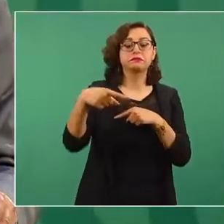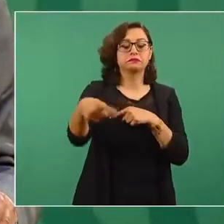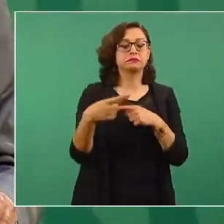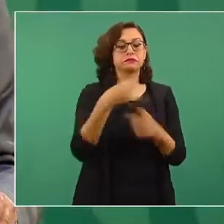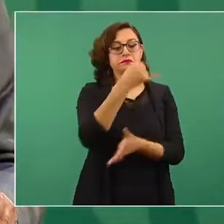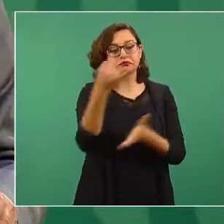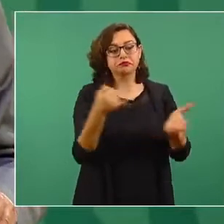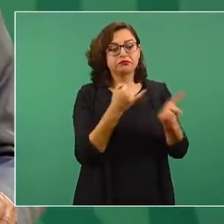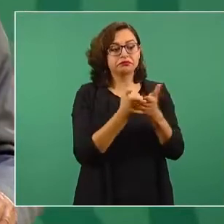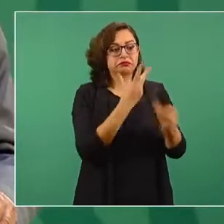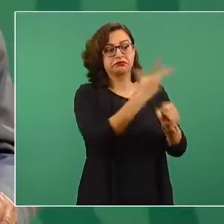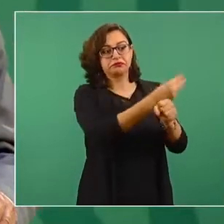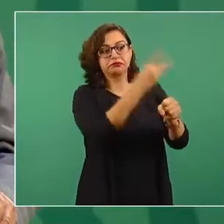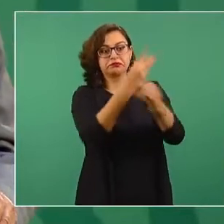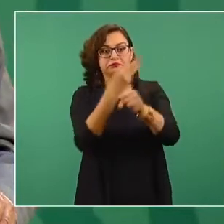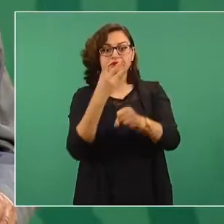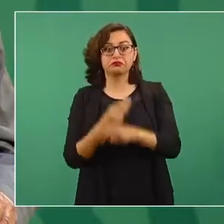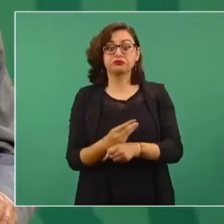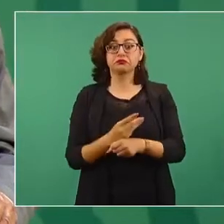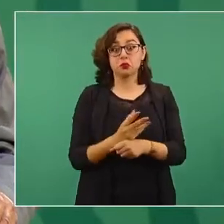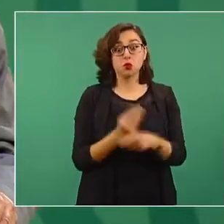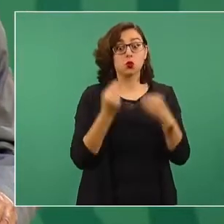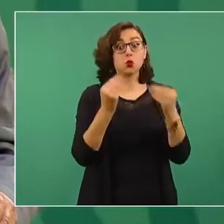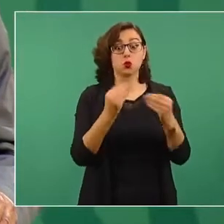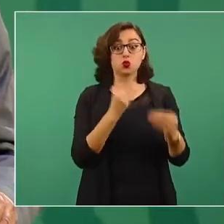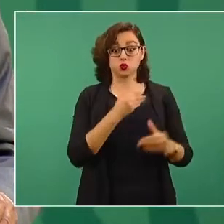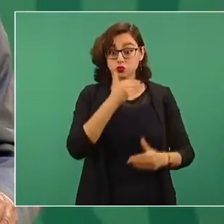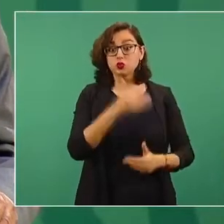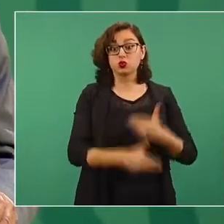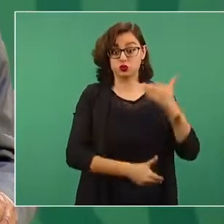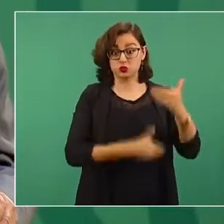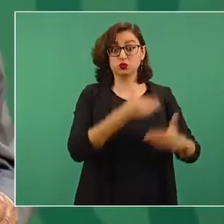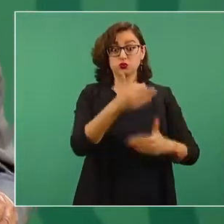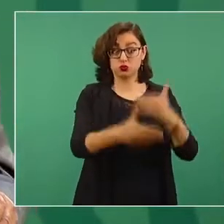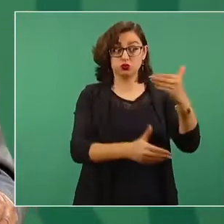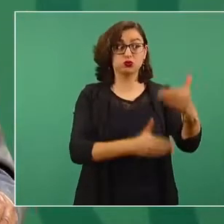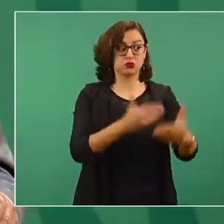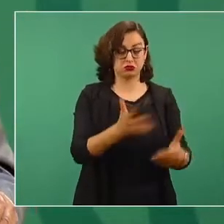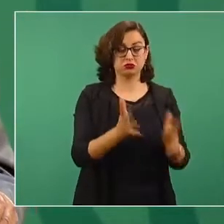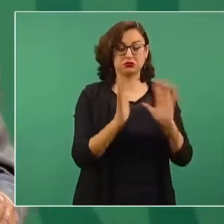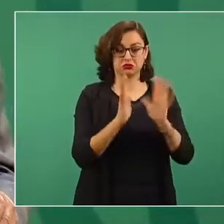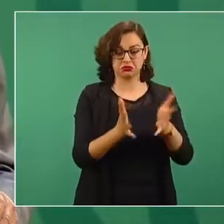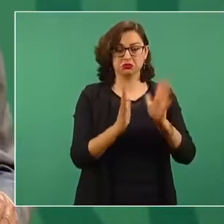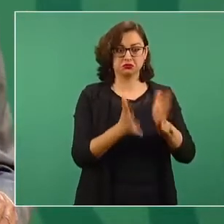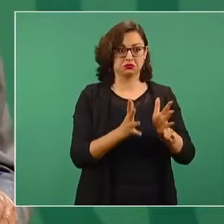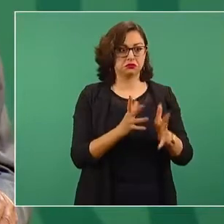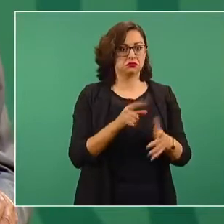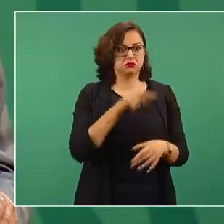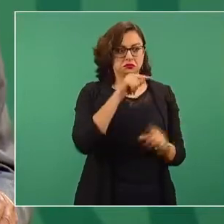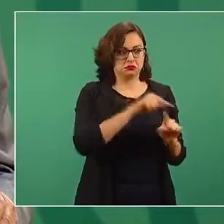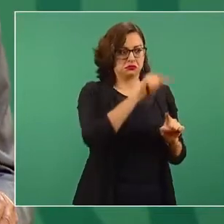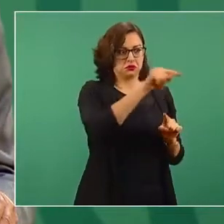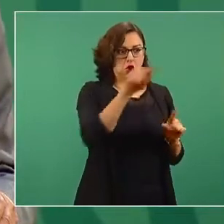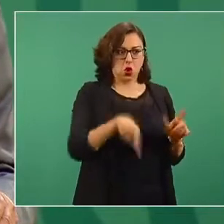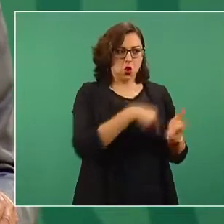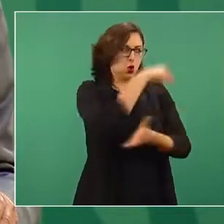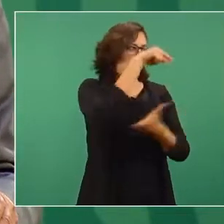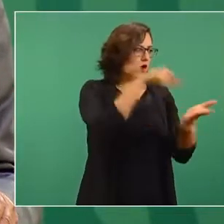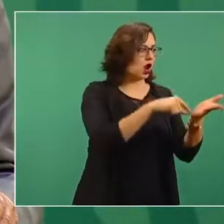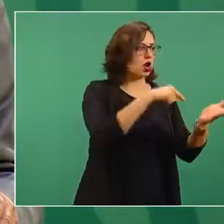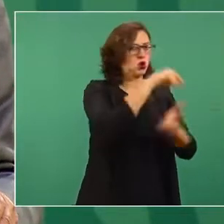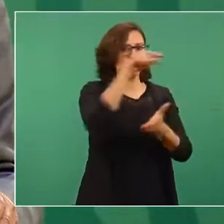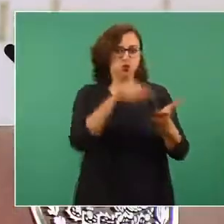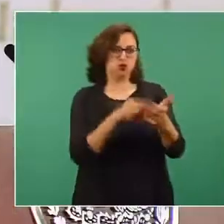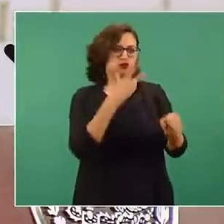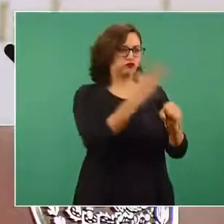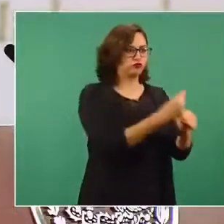la isla. Ya se avanzó mucho, ya se reconstruyeron todos los espacios,